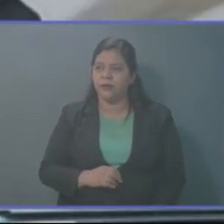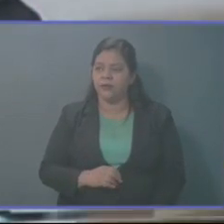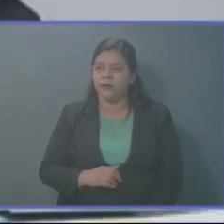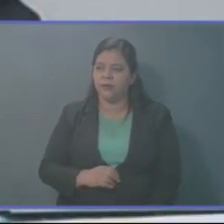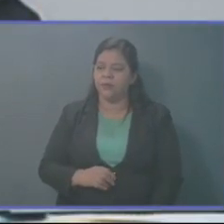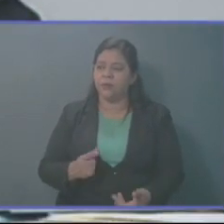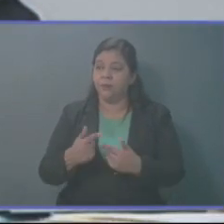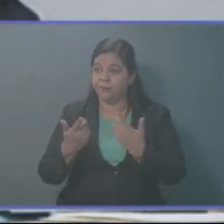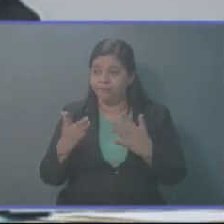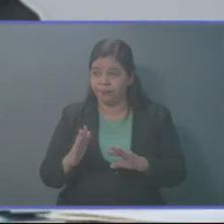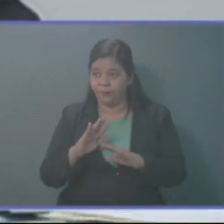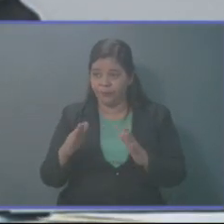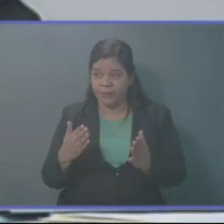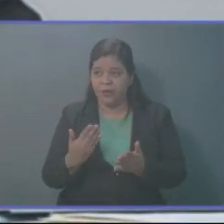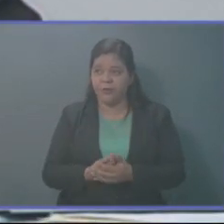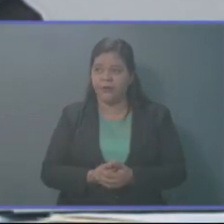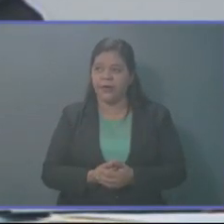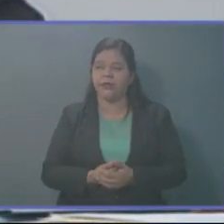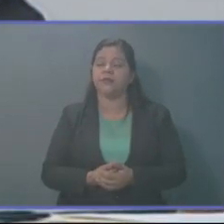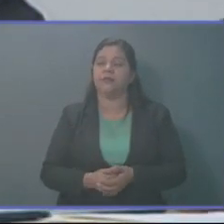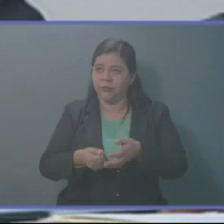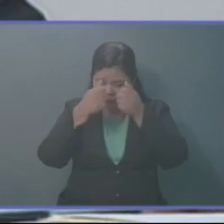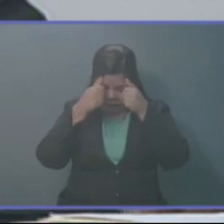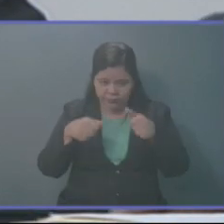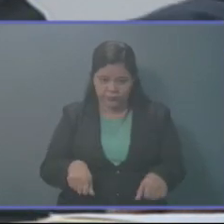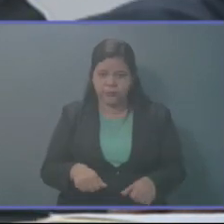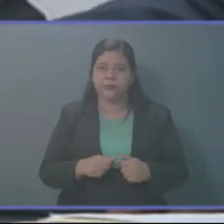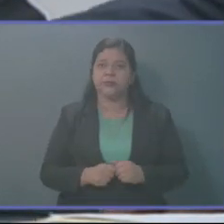Vaya, magnífico, de acuerdo.